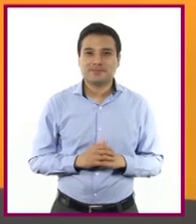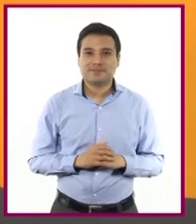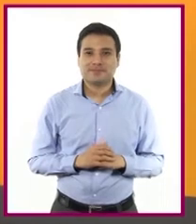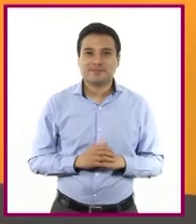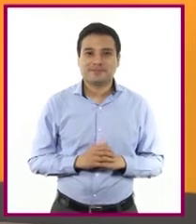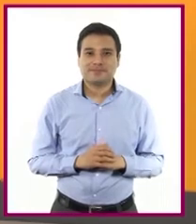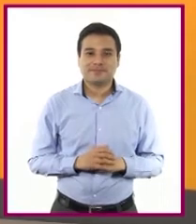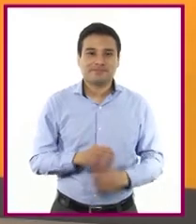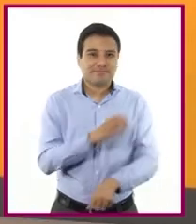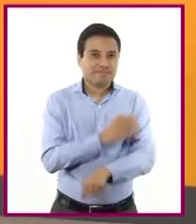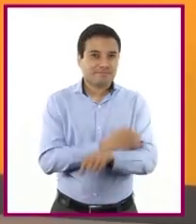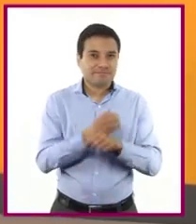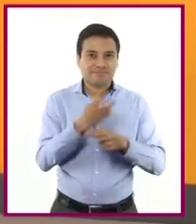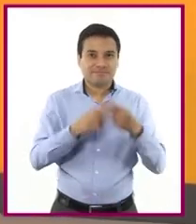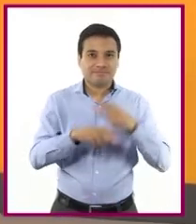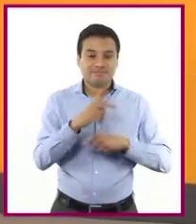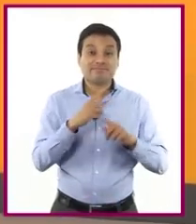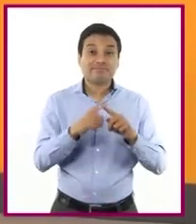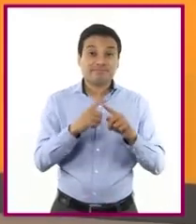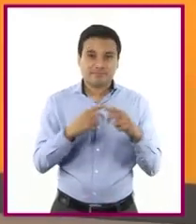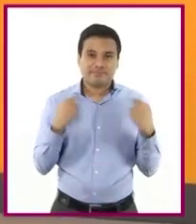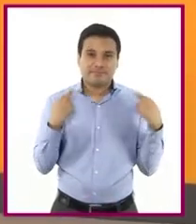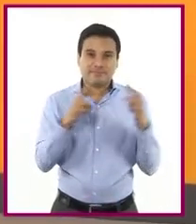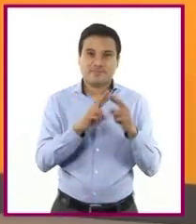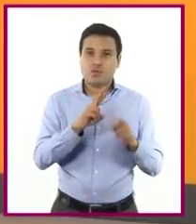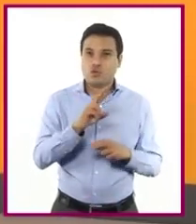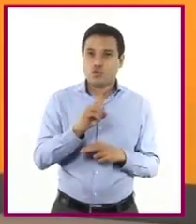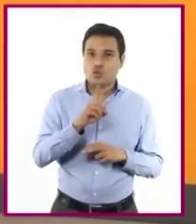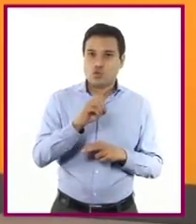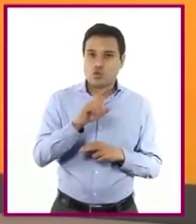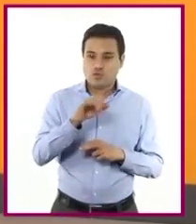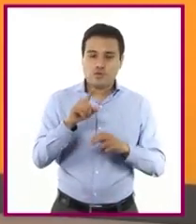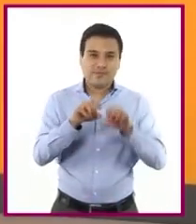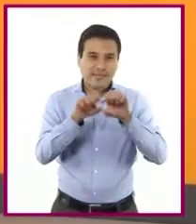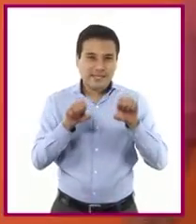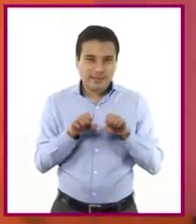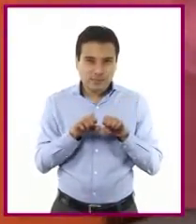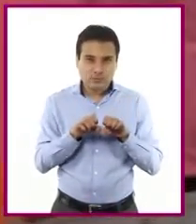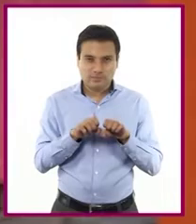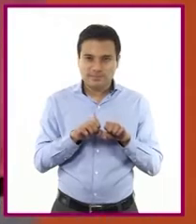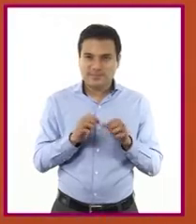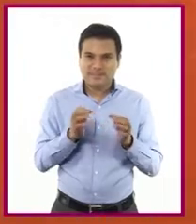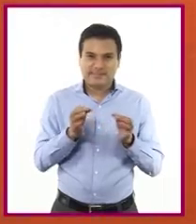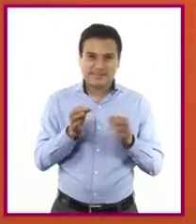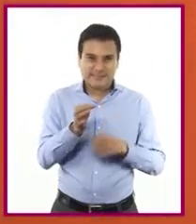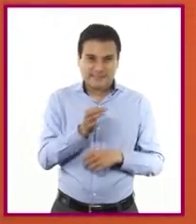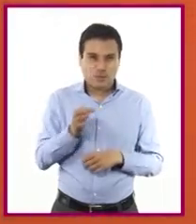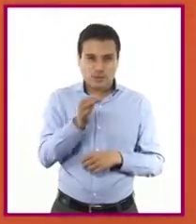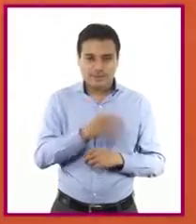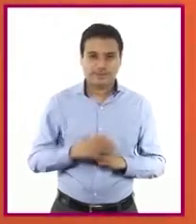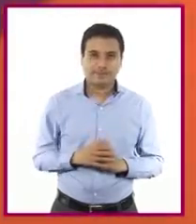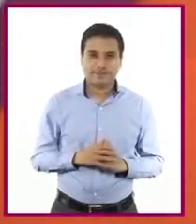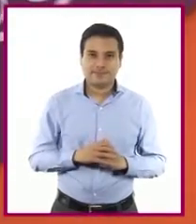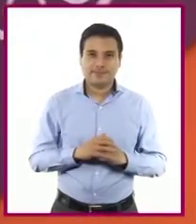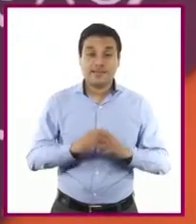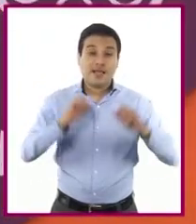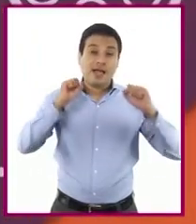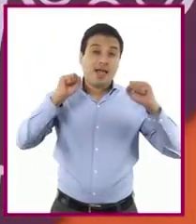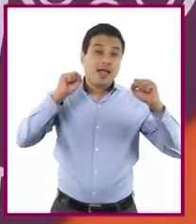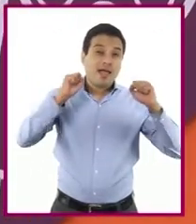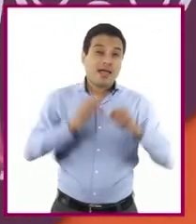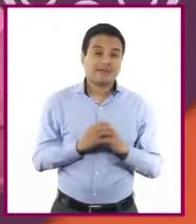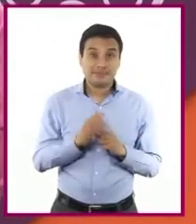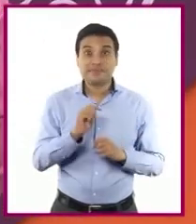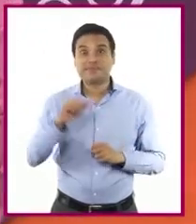Nos acompaña el maestro Rodolfo García Mejía, representando al equipo Células. ¿Qué